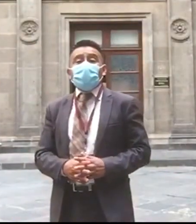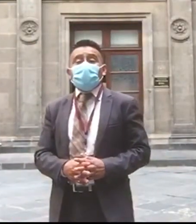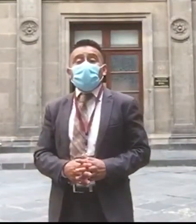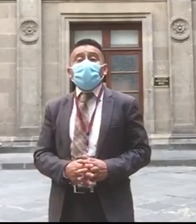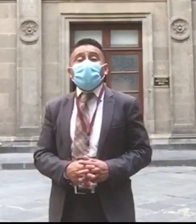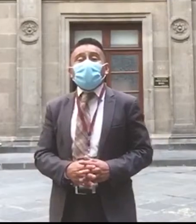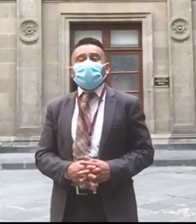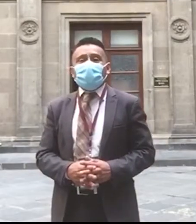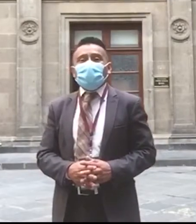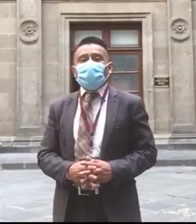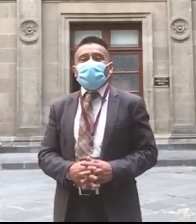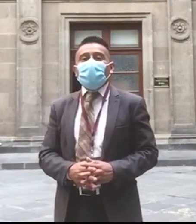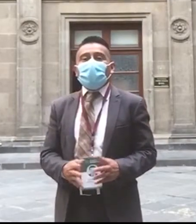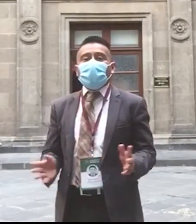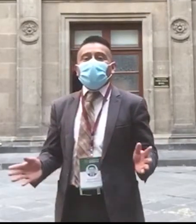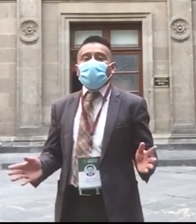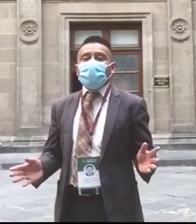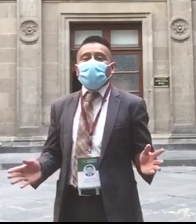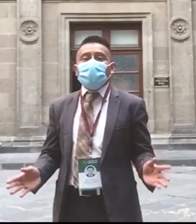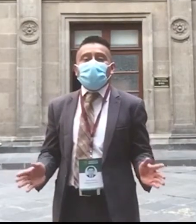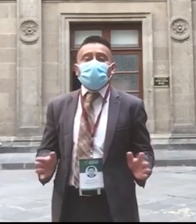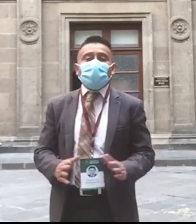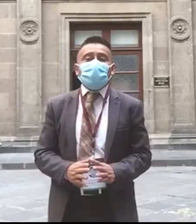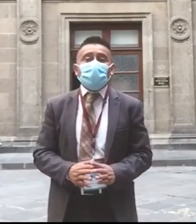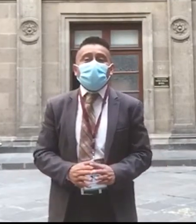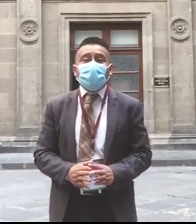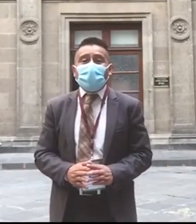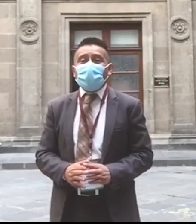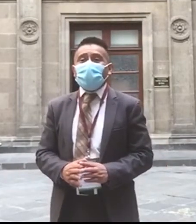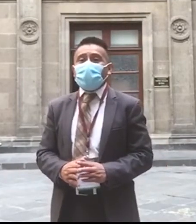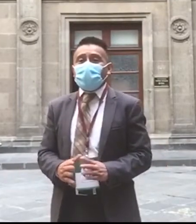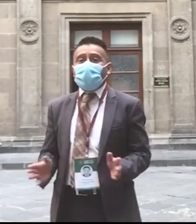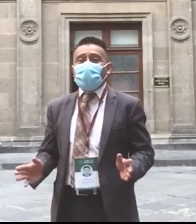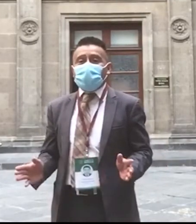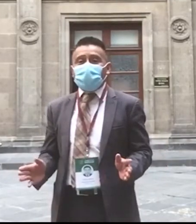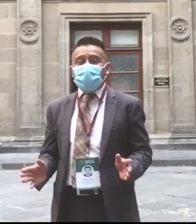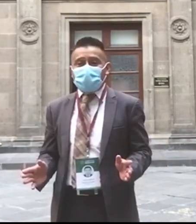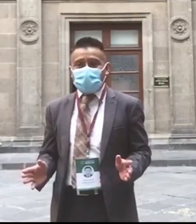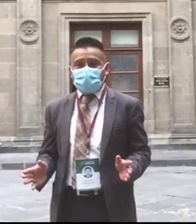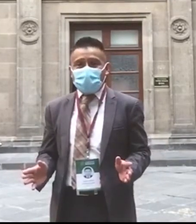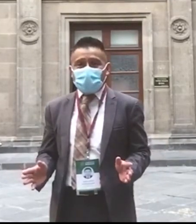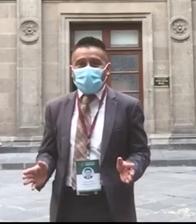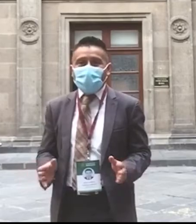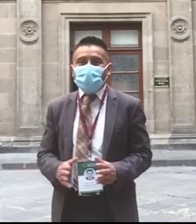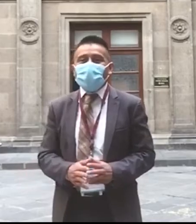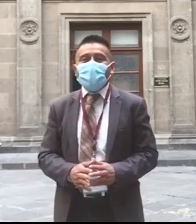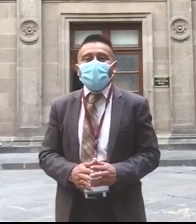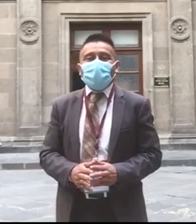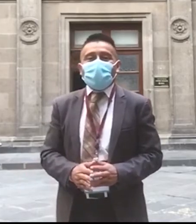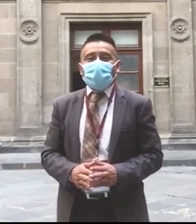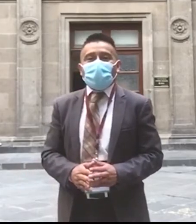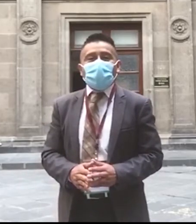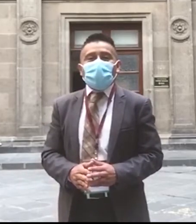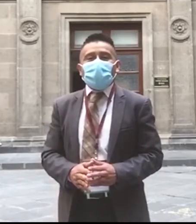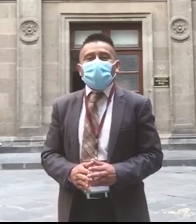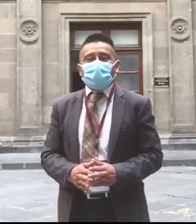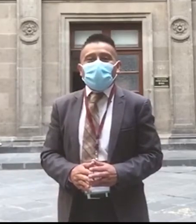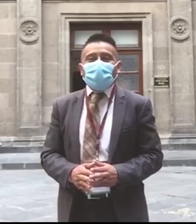presidente López Obrador reiteró su llamado al Congreso de Estados Unidos de forma respetuosa a fin de que aprueben la propuesta del presidente Joe Biden